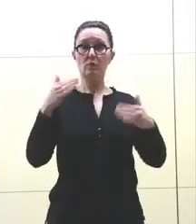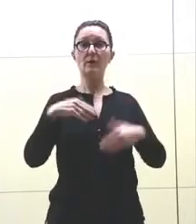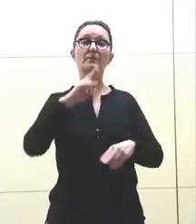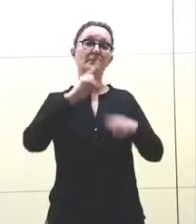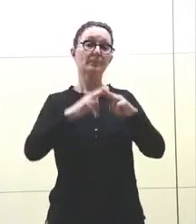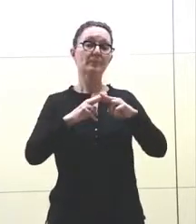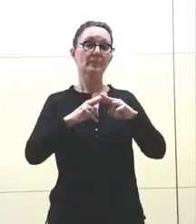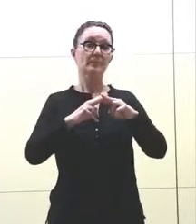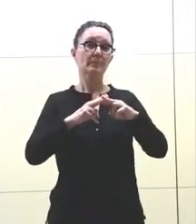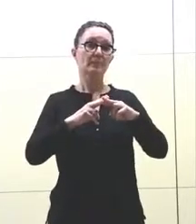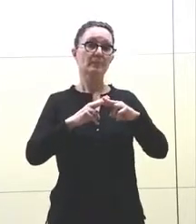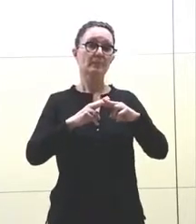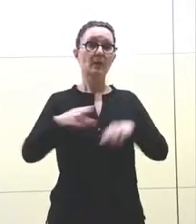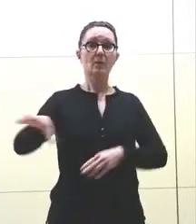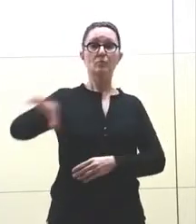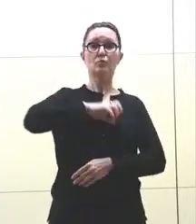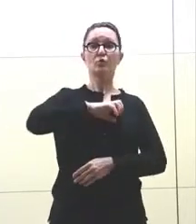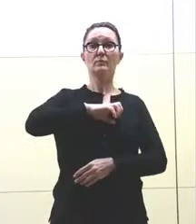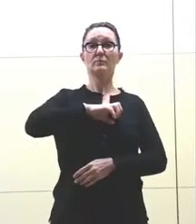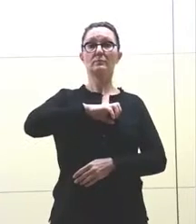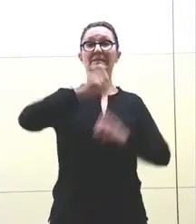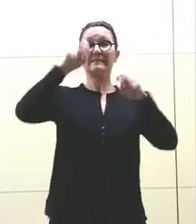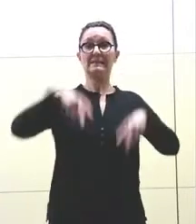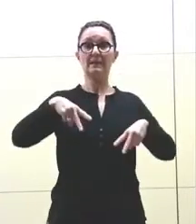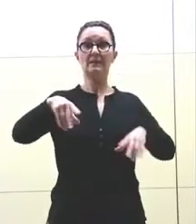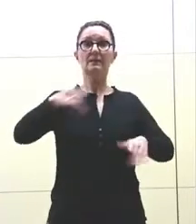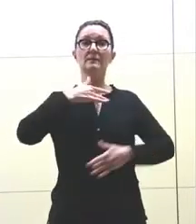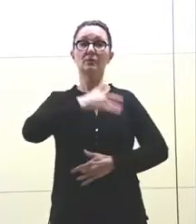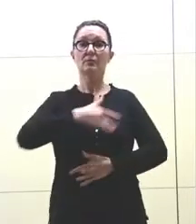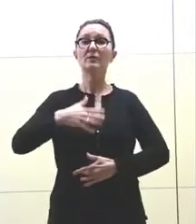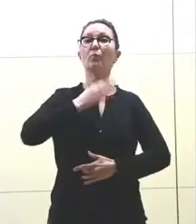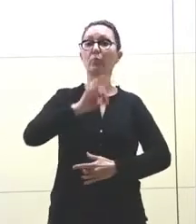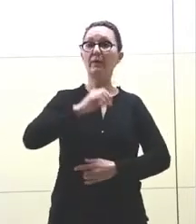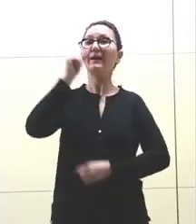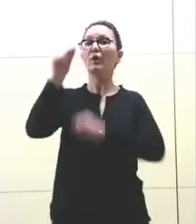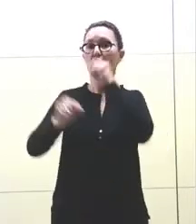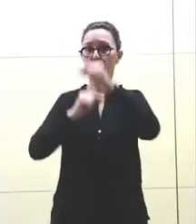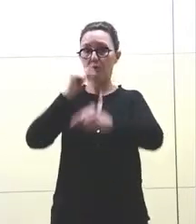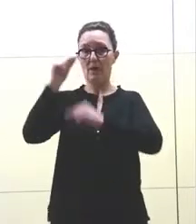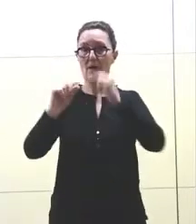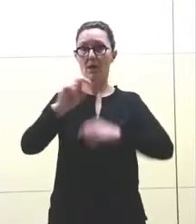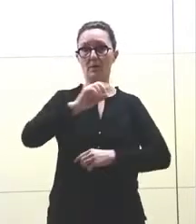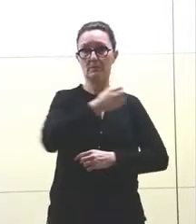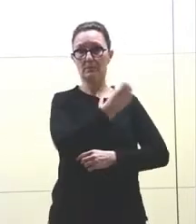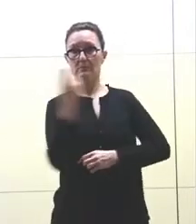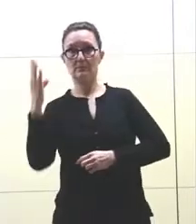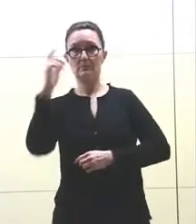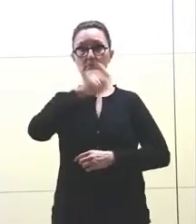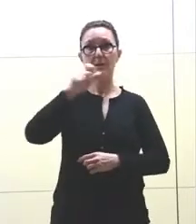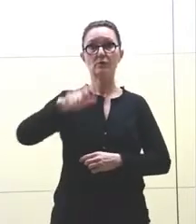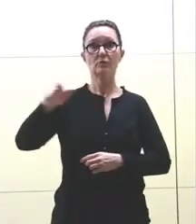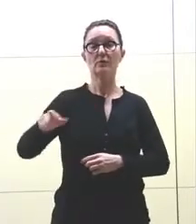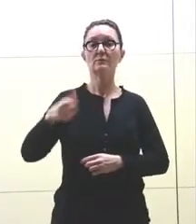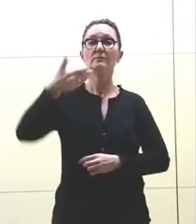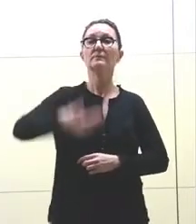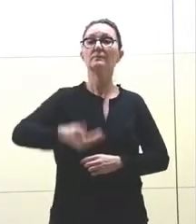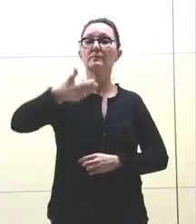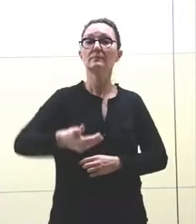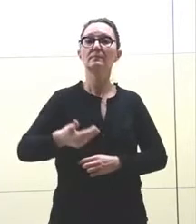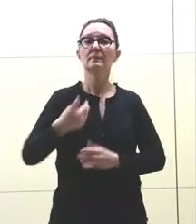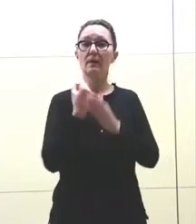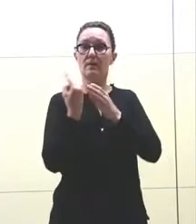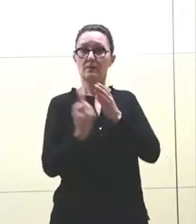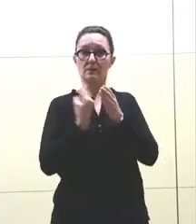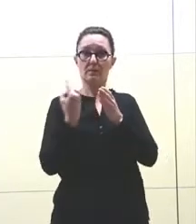llama portadores asintomáticos, que pueden transmitir y contagiar a otras personas. Entonces, la clave es el aislamiento